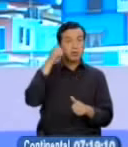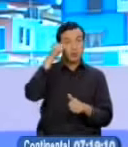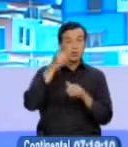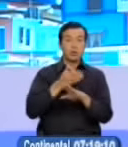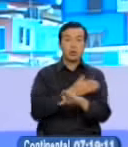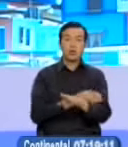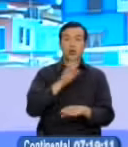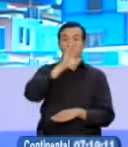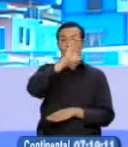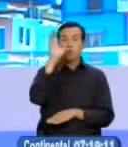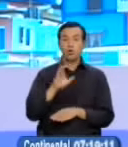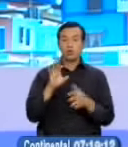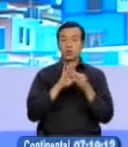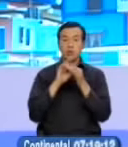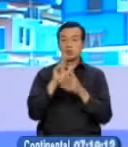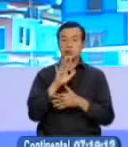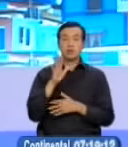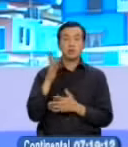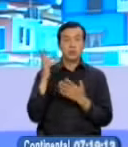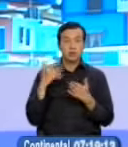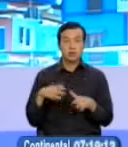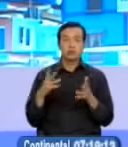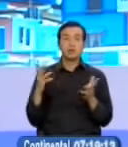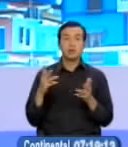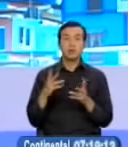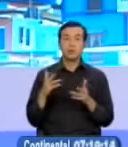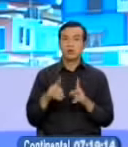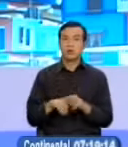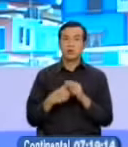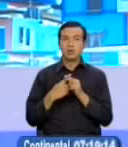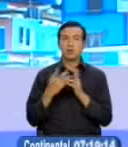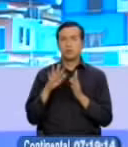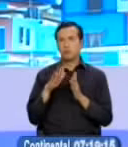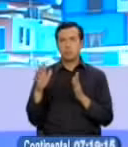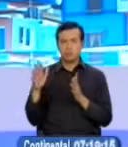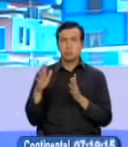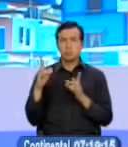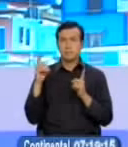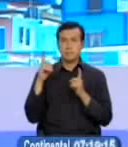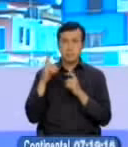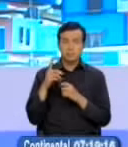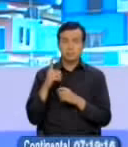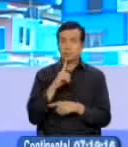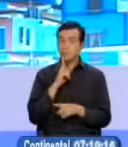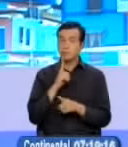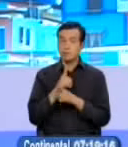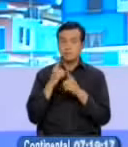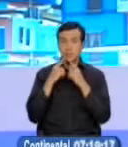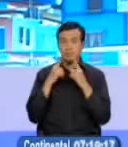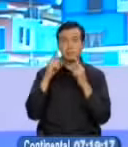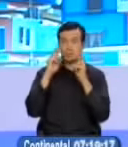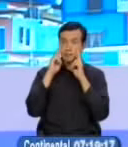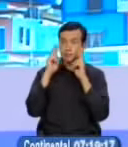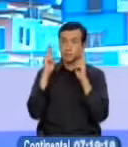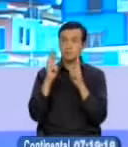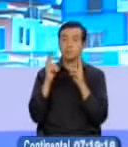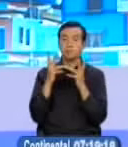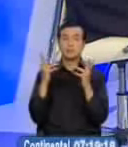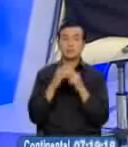costa Alianza País después de haber tenido una entrada más o menos complicada. Si algo hay que reconocer es